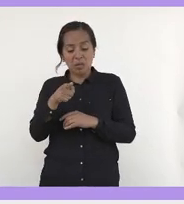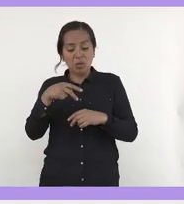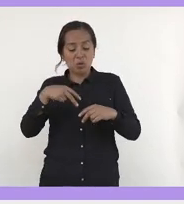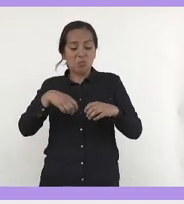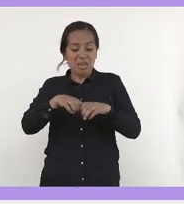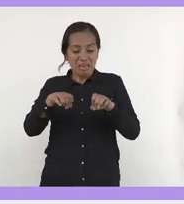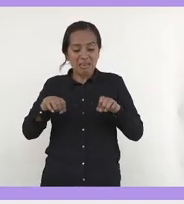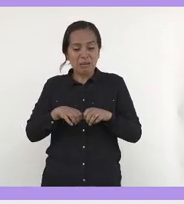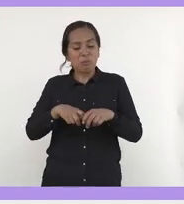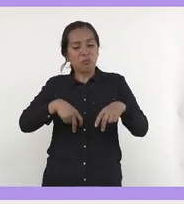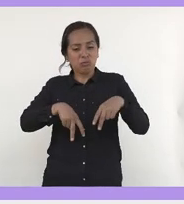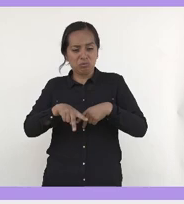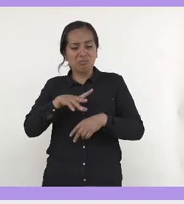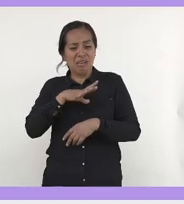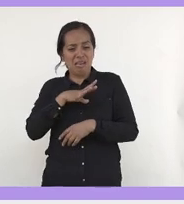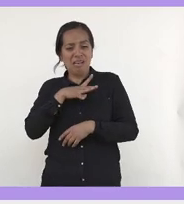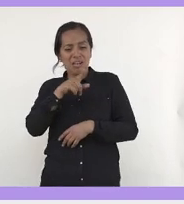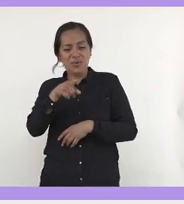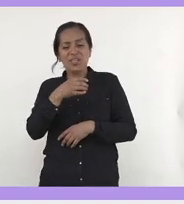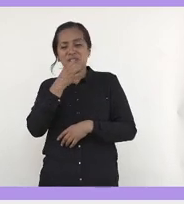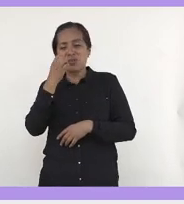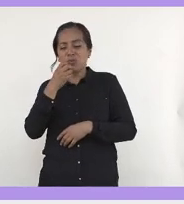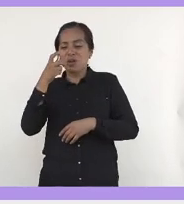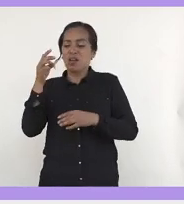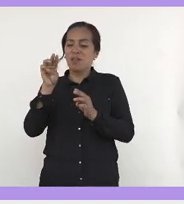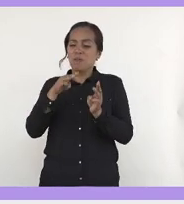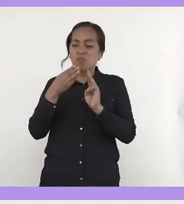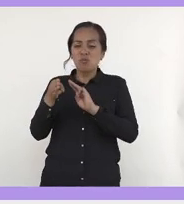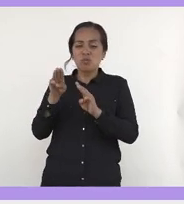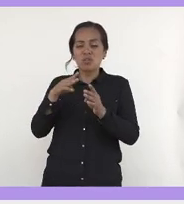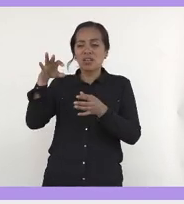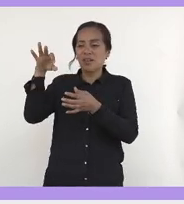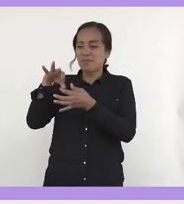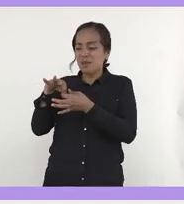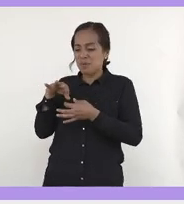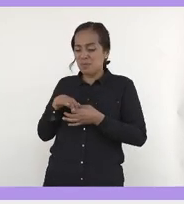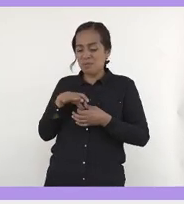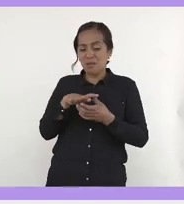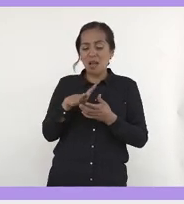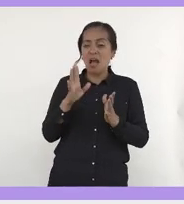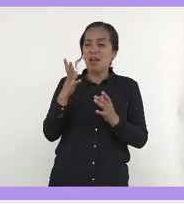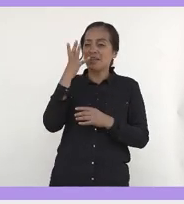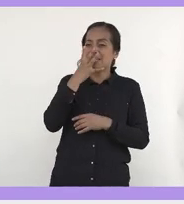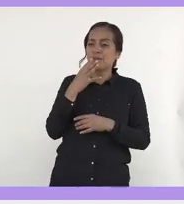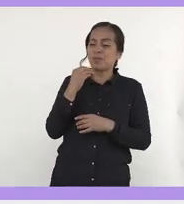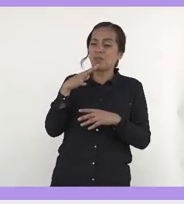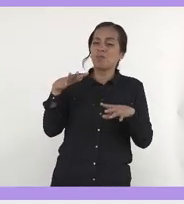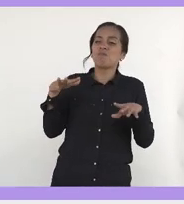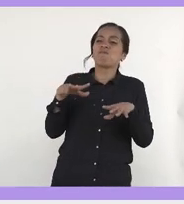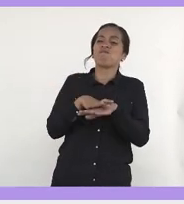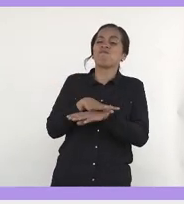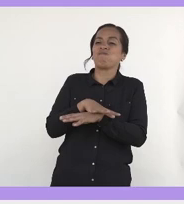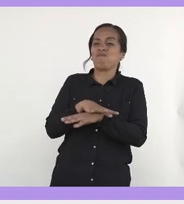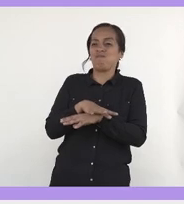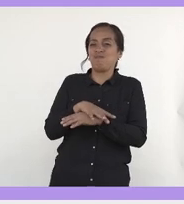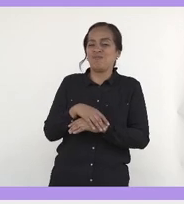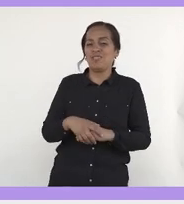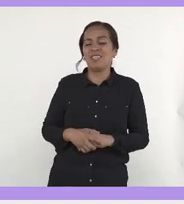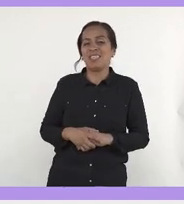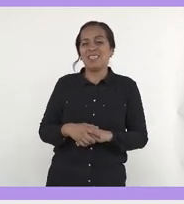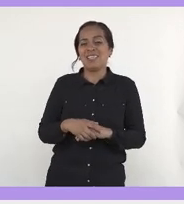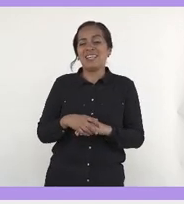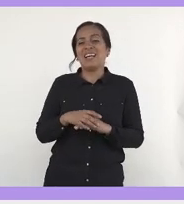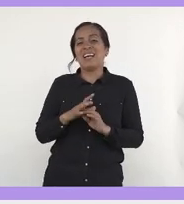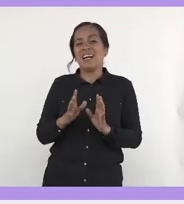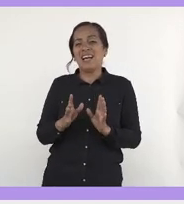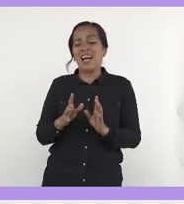de fútbol tenemos escuela de música nos asociamos con esto y tal Y fue como de qué bonito O sea ya ya qué punto tenía en